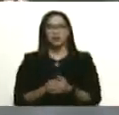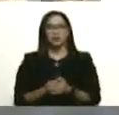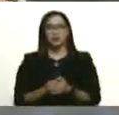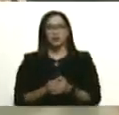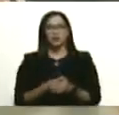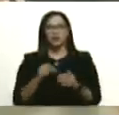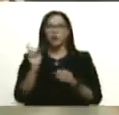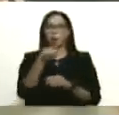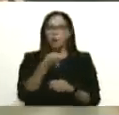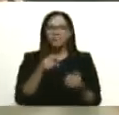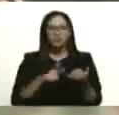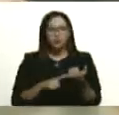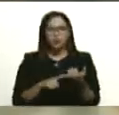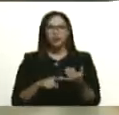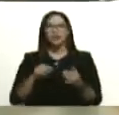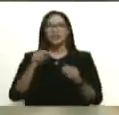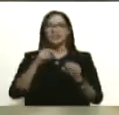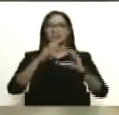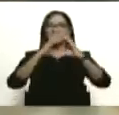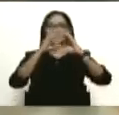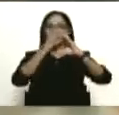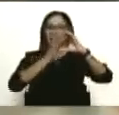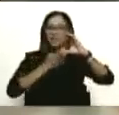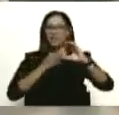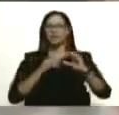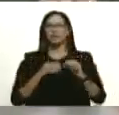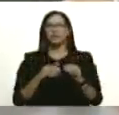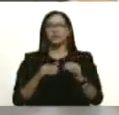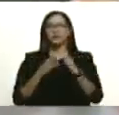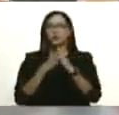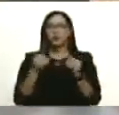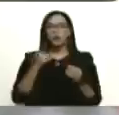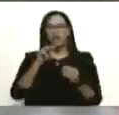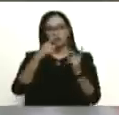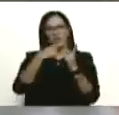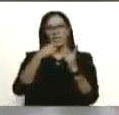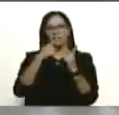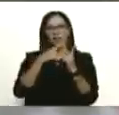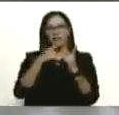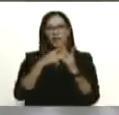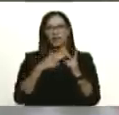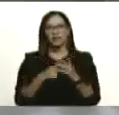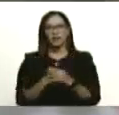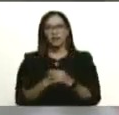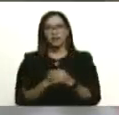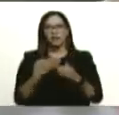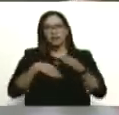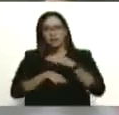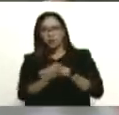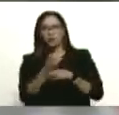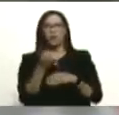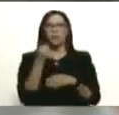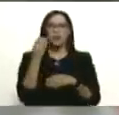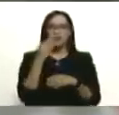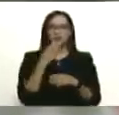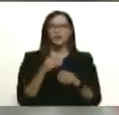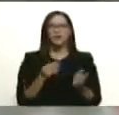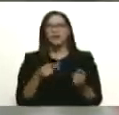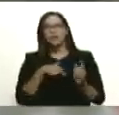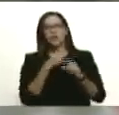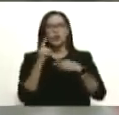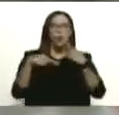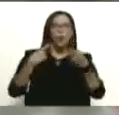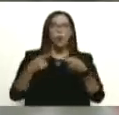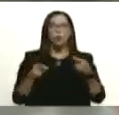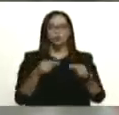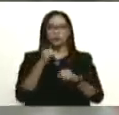Globovisión, los que grabó Televen. Lo único que quedó fue lo que grabó BTV con Alfredo Torres, que se logró meter dentro del Palacio, y uno que otro medio